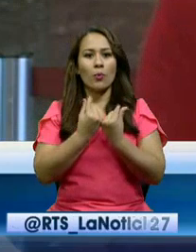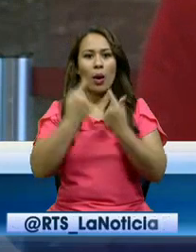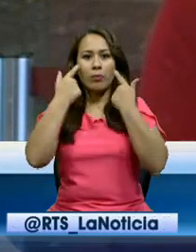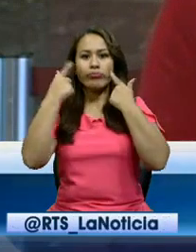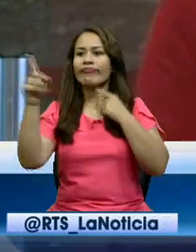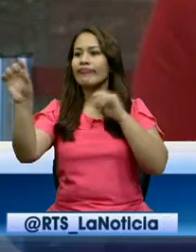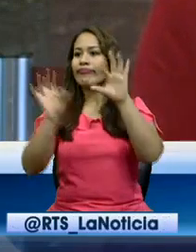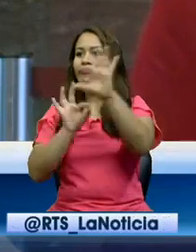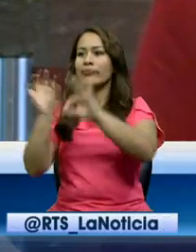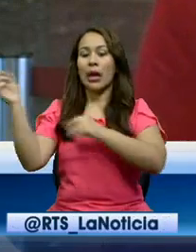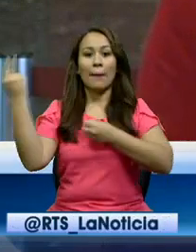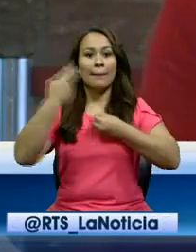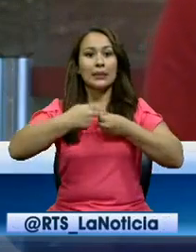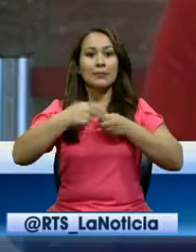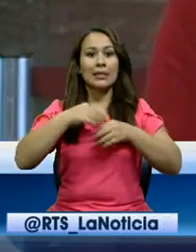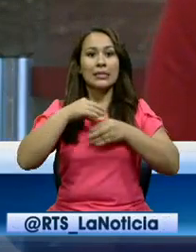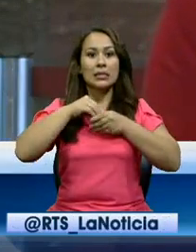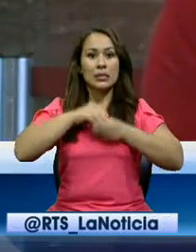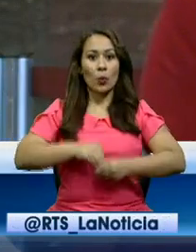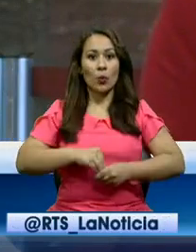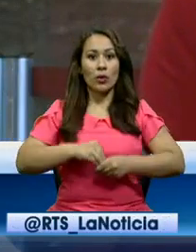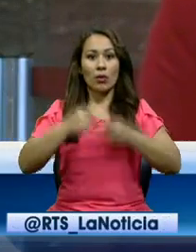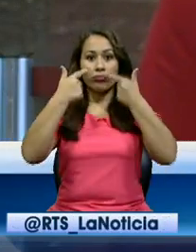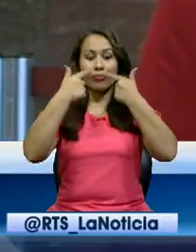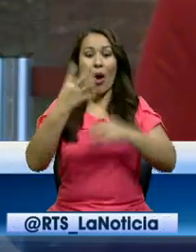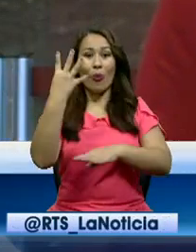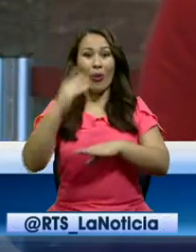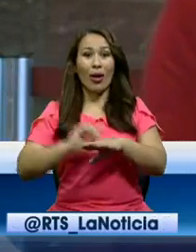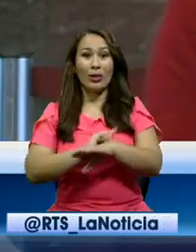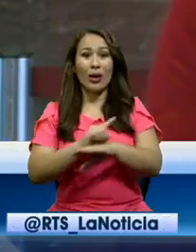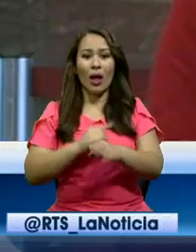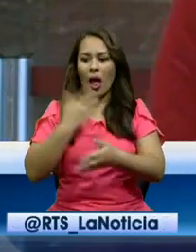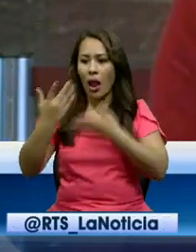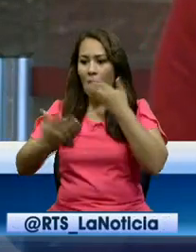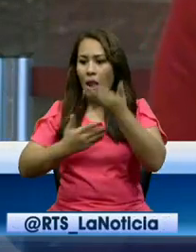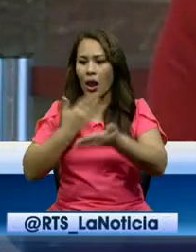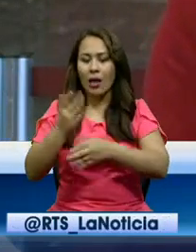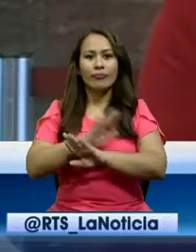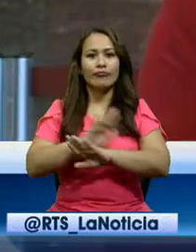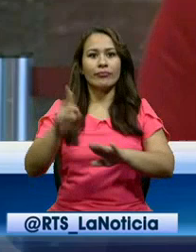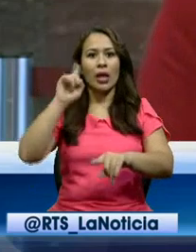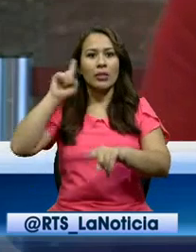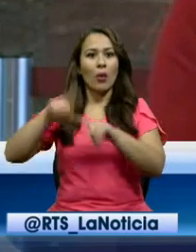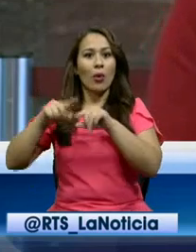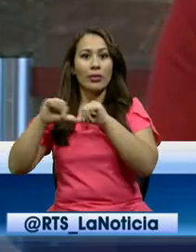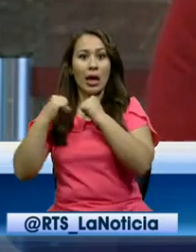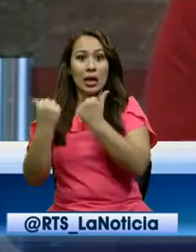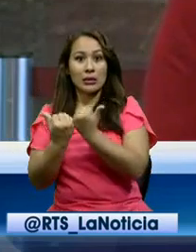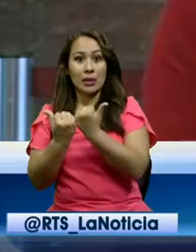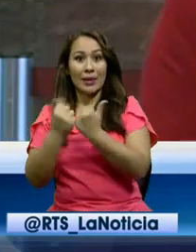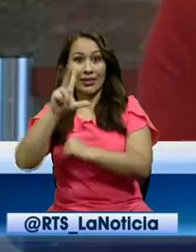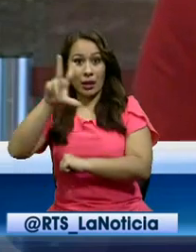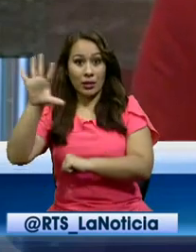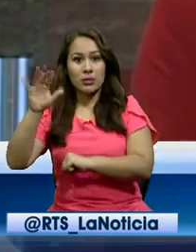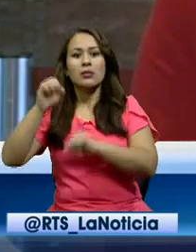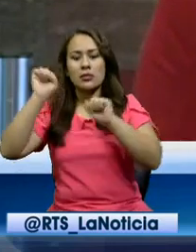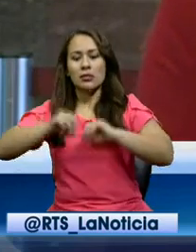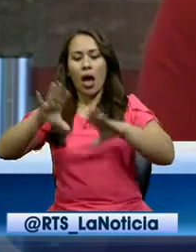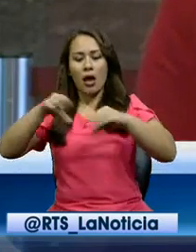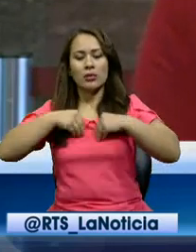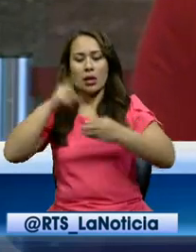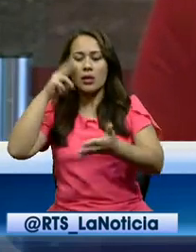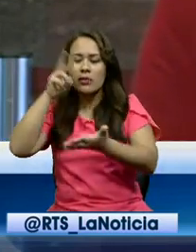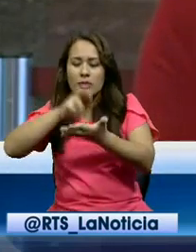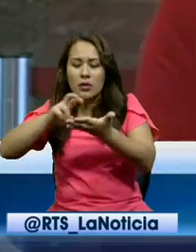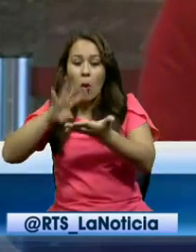sociedad civil. Durante las más de 4 horas de debate, los asambleístas del oficialismo analizaron cada uno de los 4 libros de este